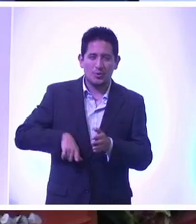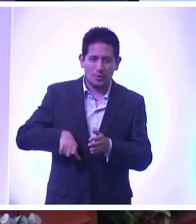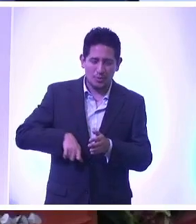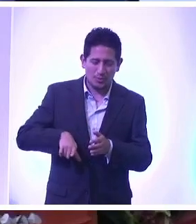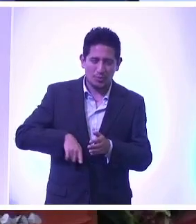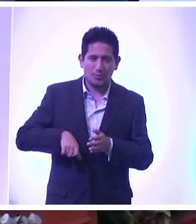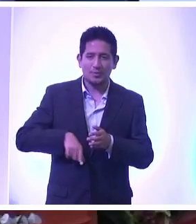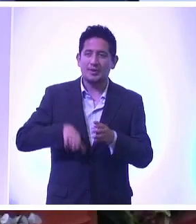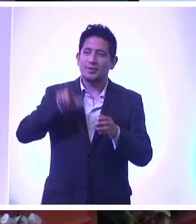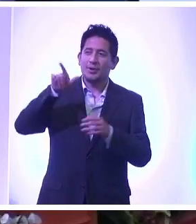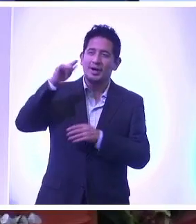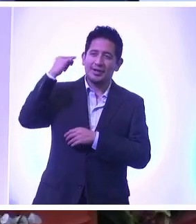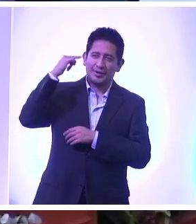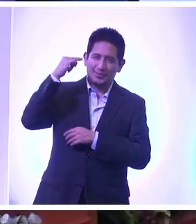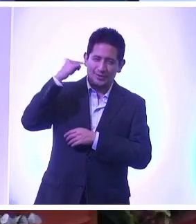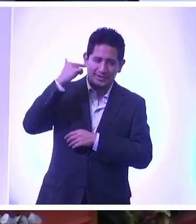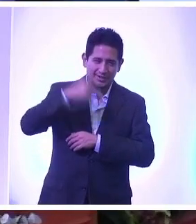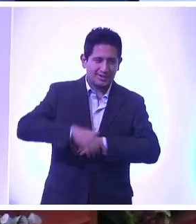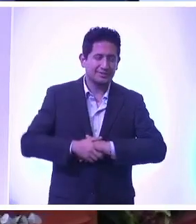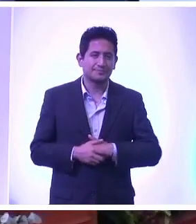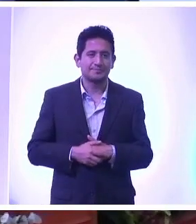Guadalajara 2017